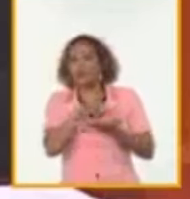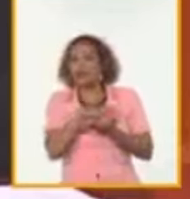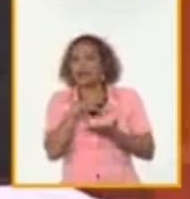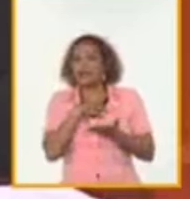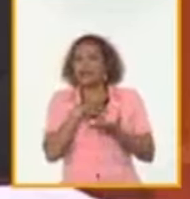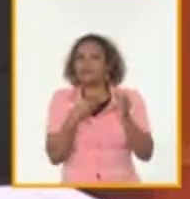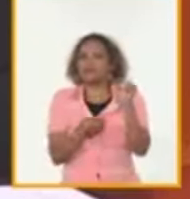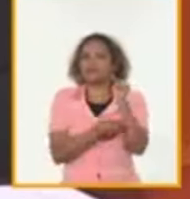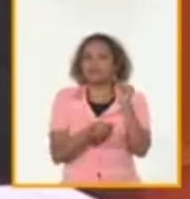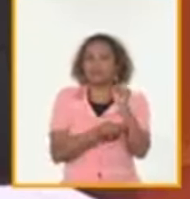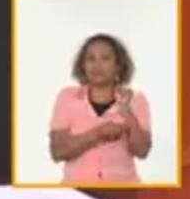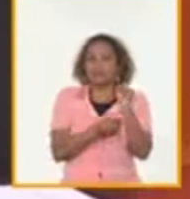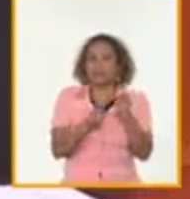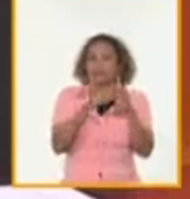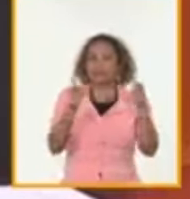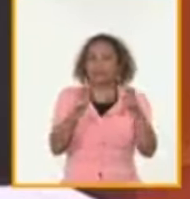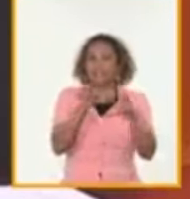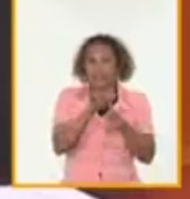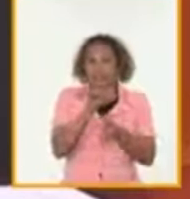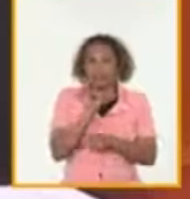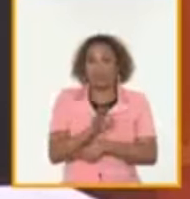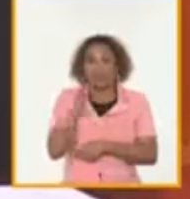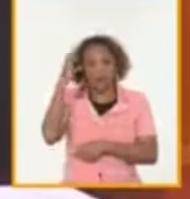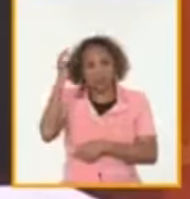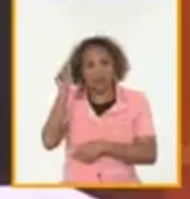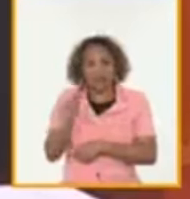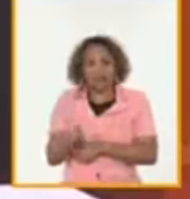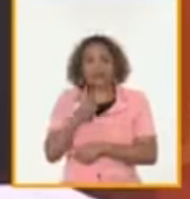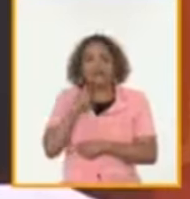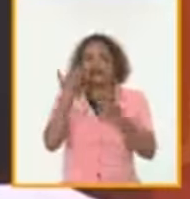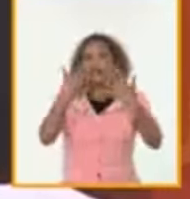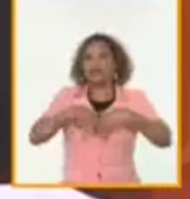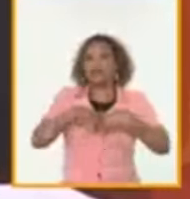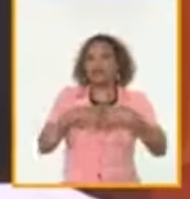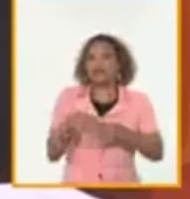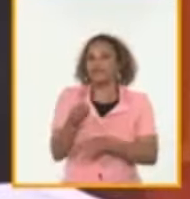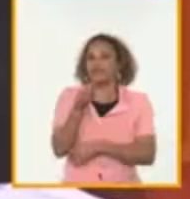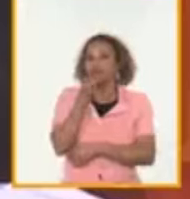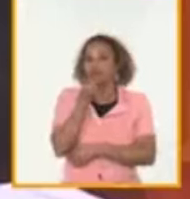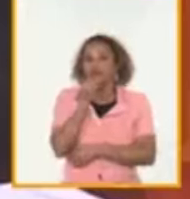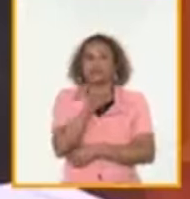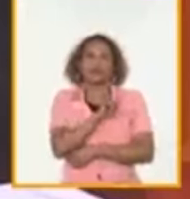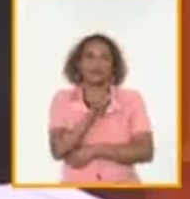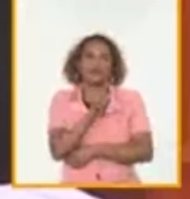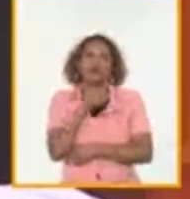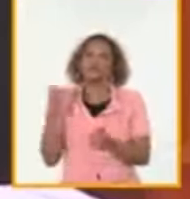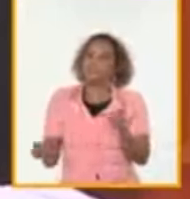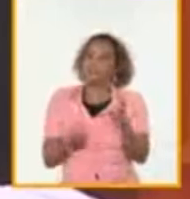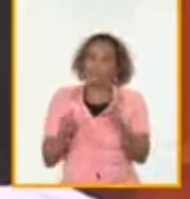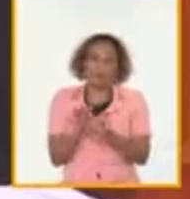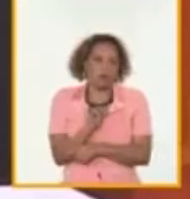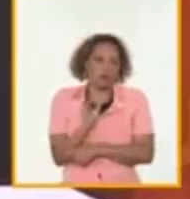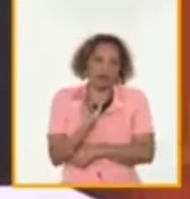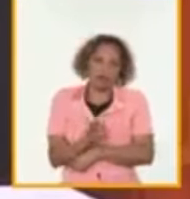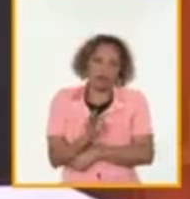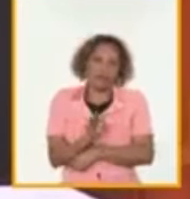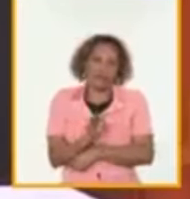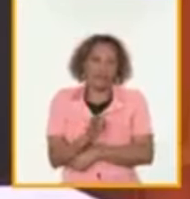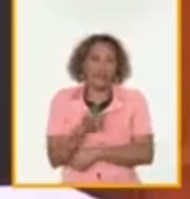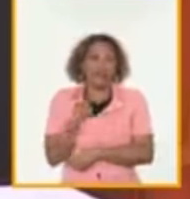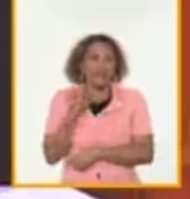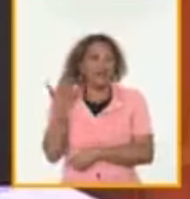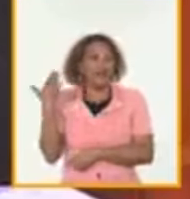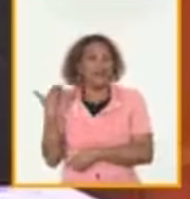potencialidades también tremendas gobernadora en el ámbito de la producción de de alimentos y también tiene retos por supuesto eh llegó a ser una de